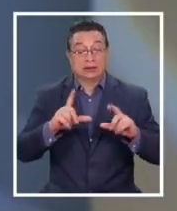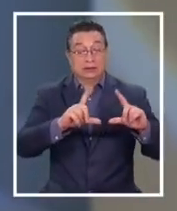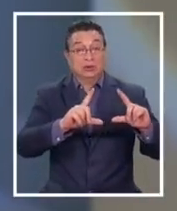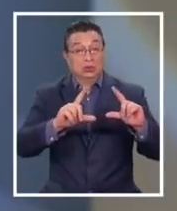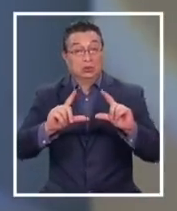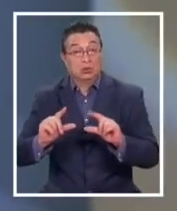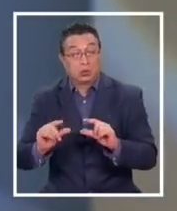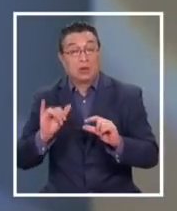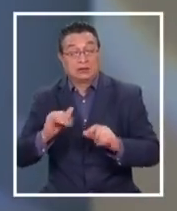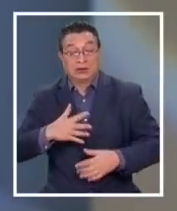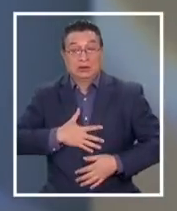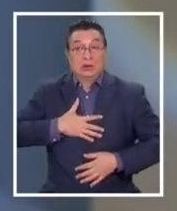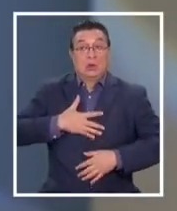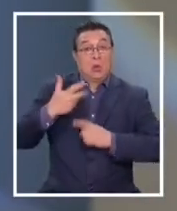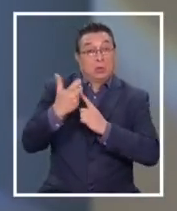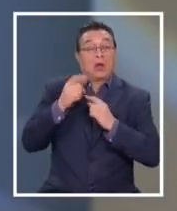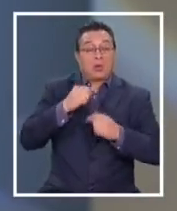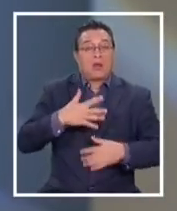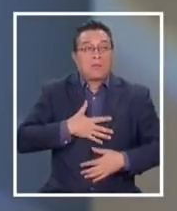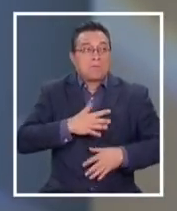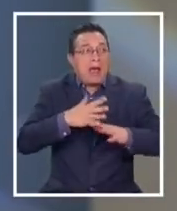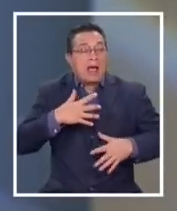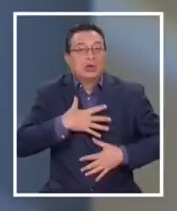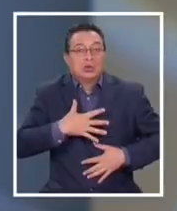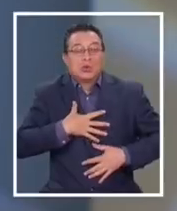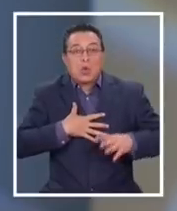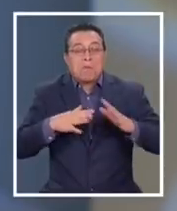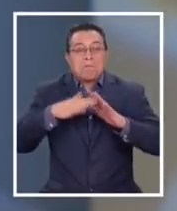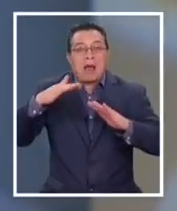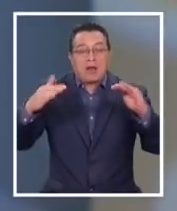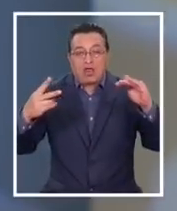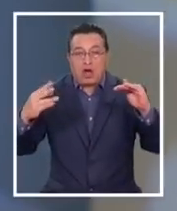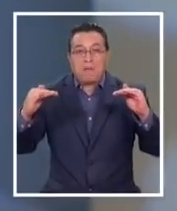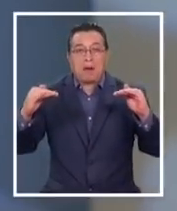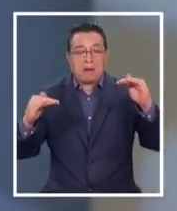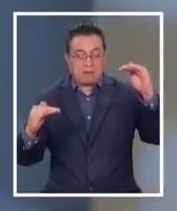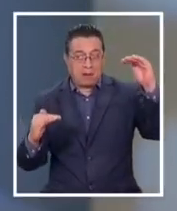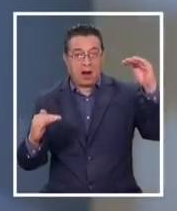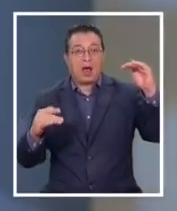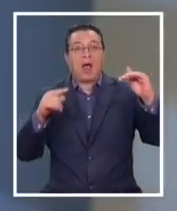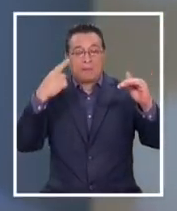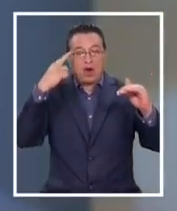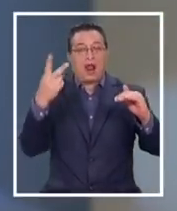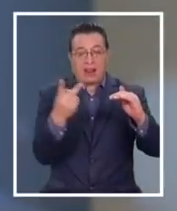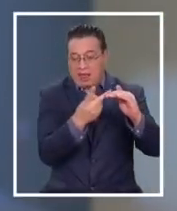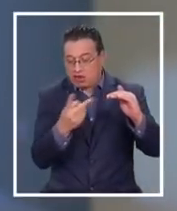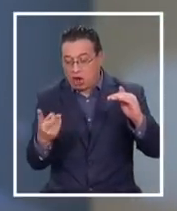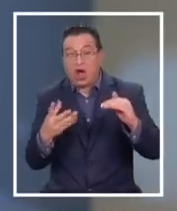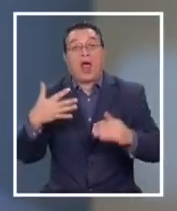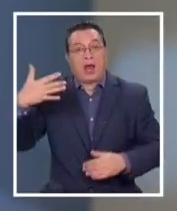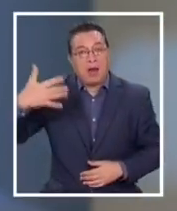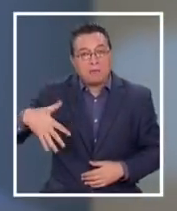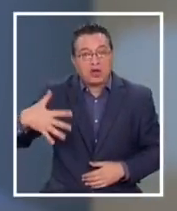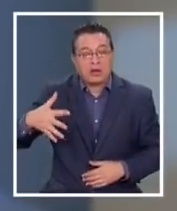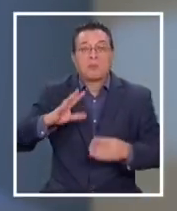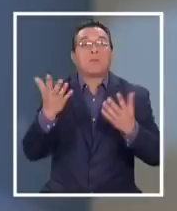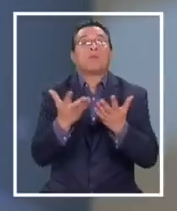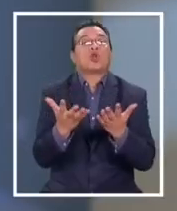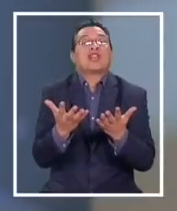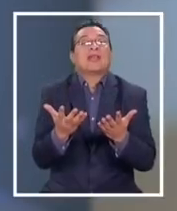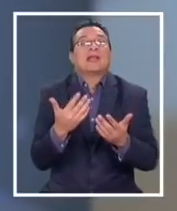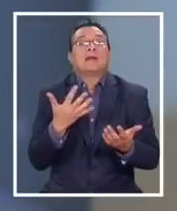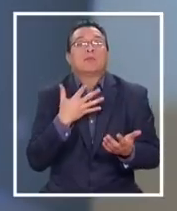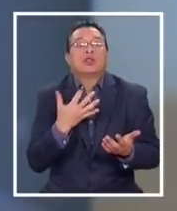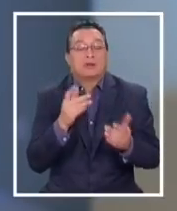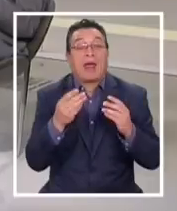la victimización, ha aumentado la percepción de inseguridad. Ambas cosas son igual de importantes. ¿Por qué? Porque la calidad de vida se ve